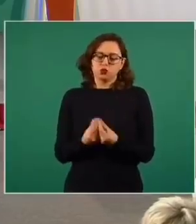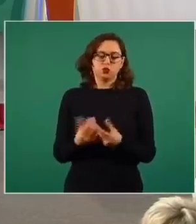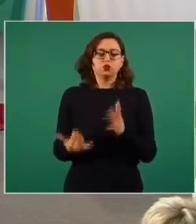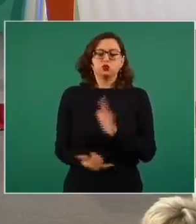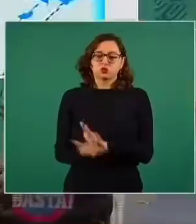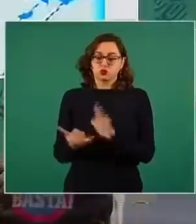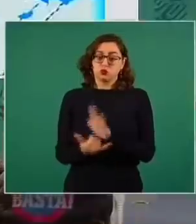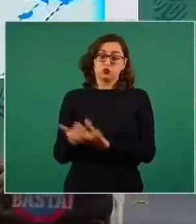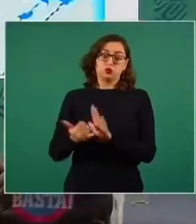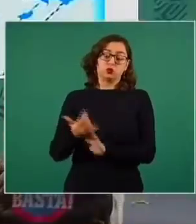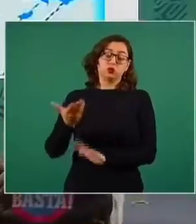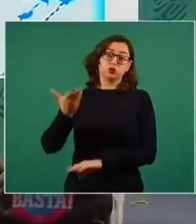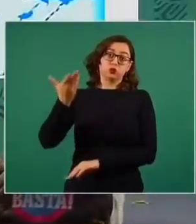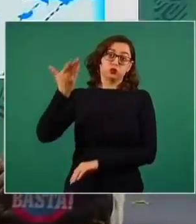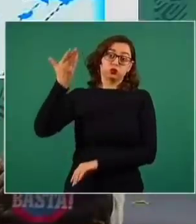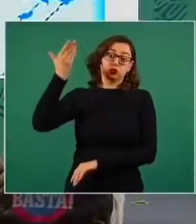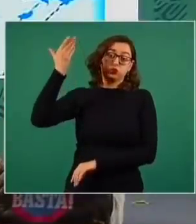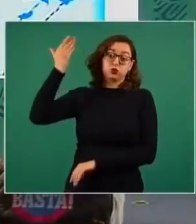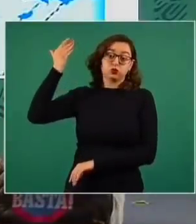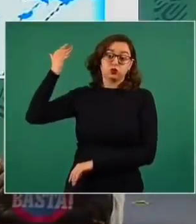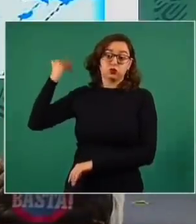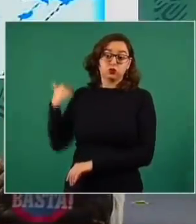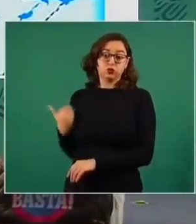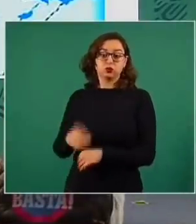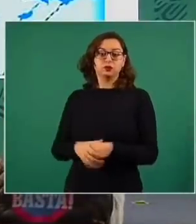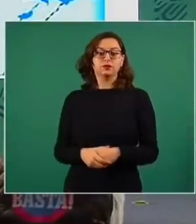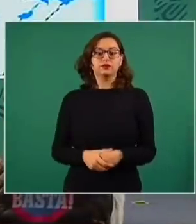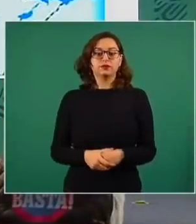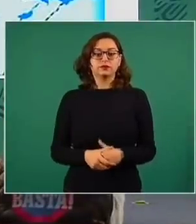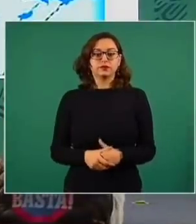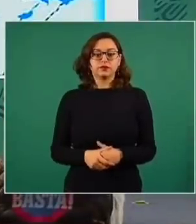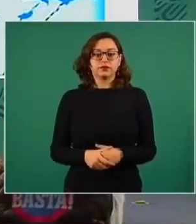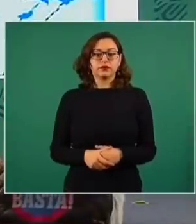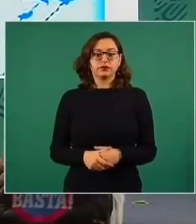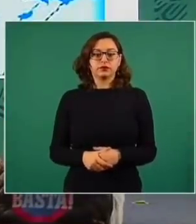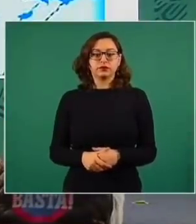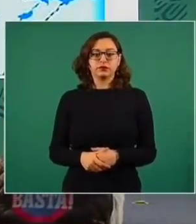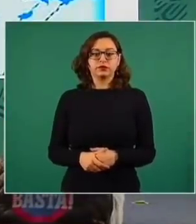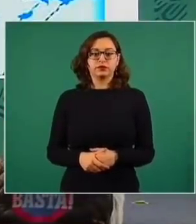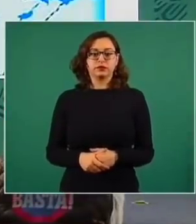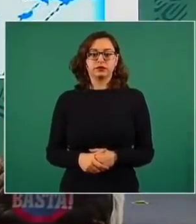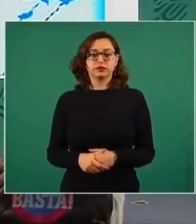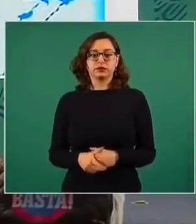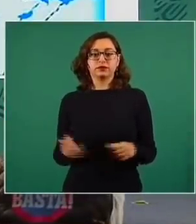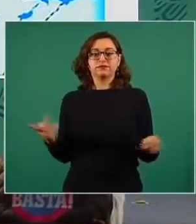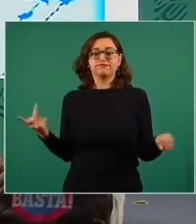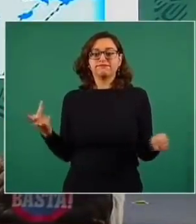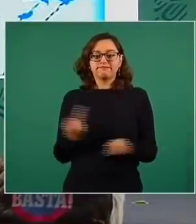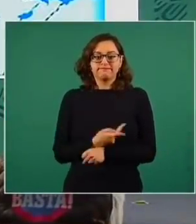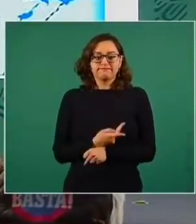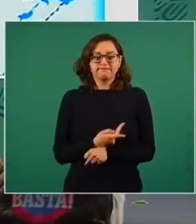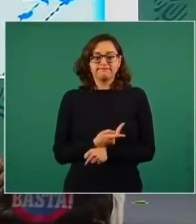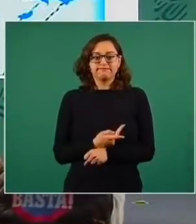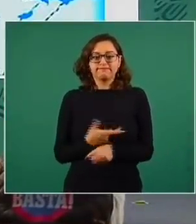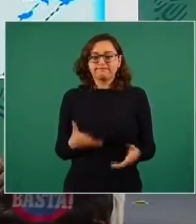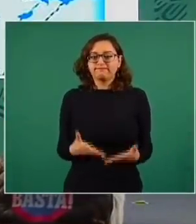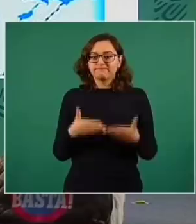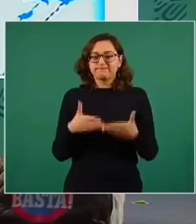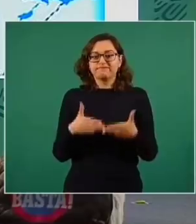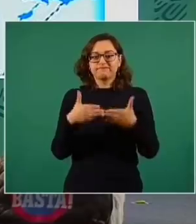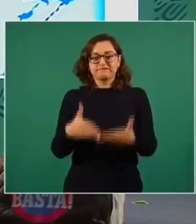este en ese entonces no tuvo mucho éxito